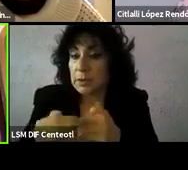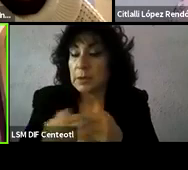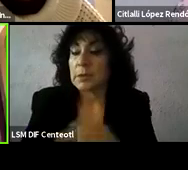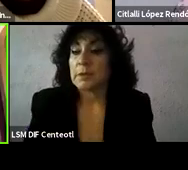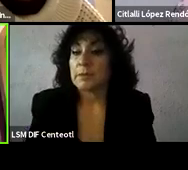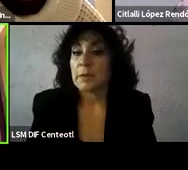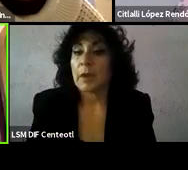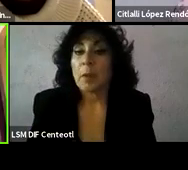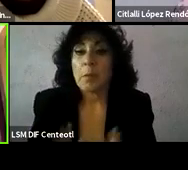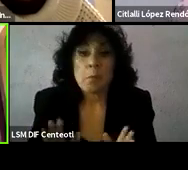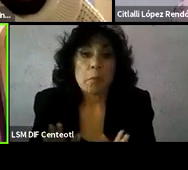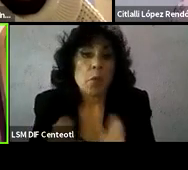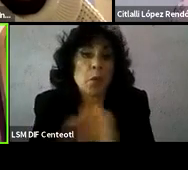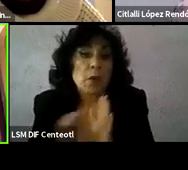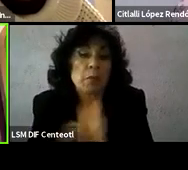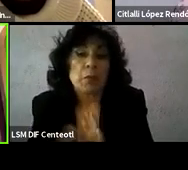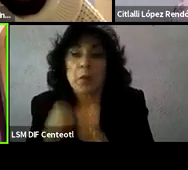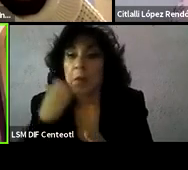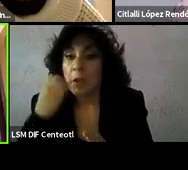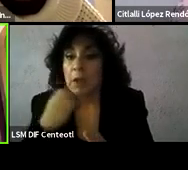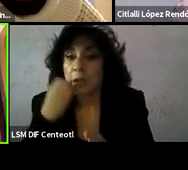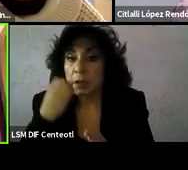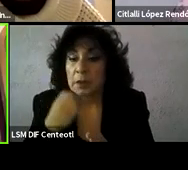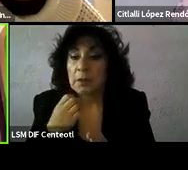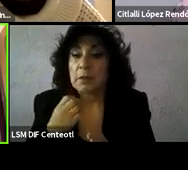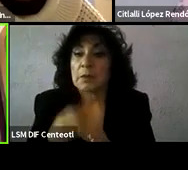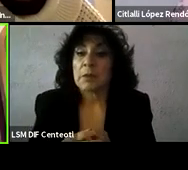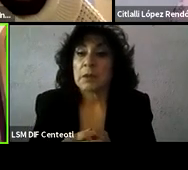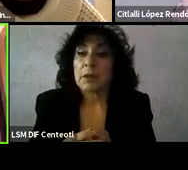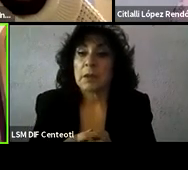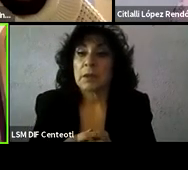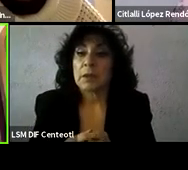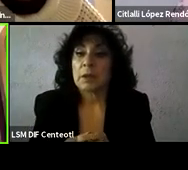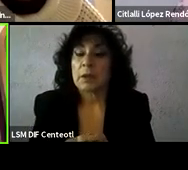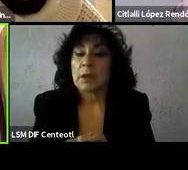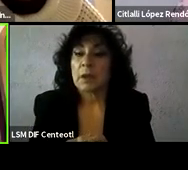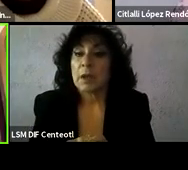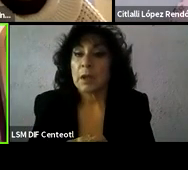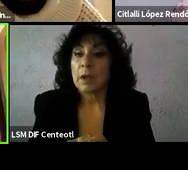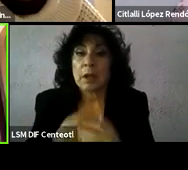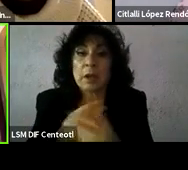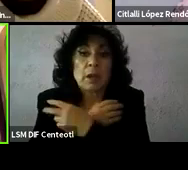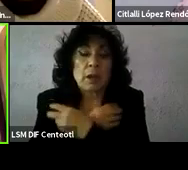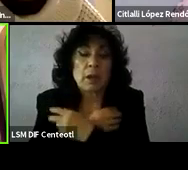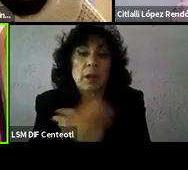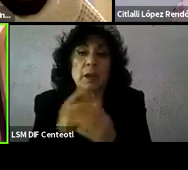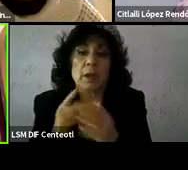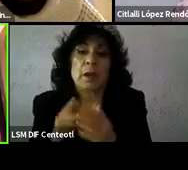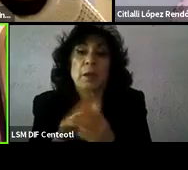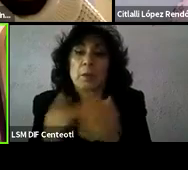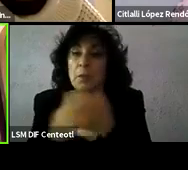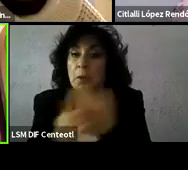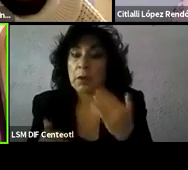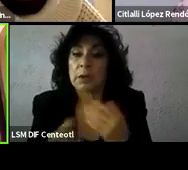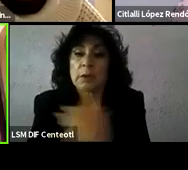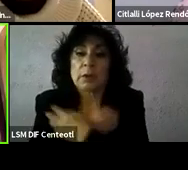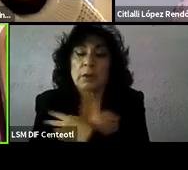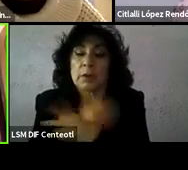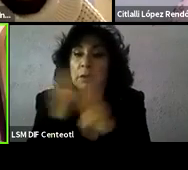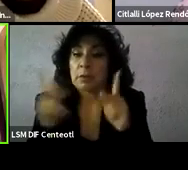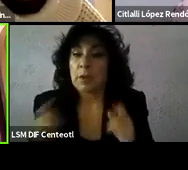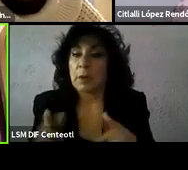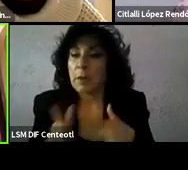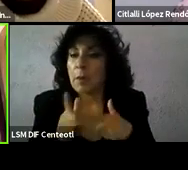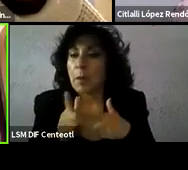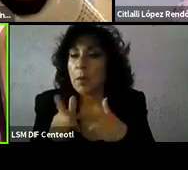se han apropiado, por ejemplo, de la cuestión del proyecto de Educación para la Paz y le siguen, ¿no? Le siguen por años, ¿no? ¿Qué es